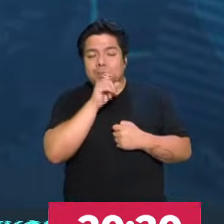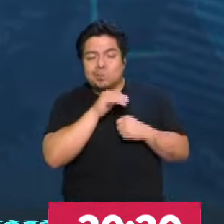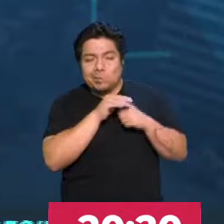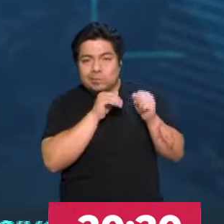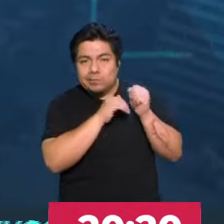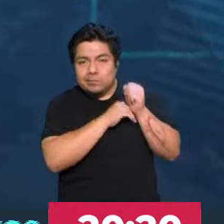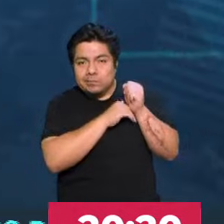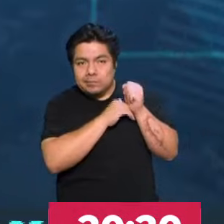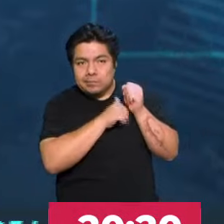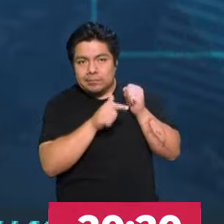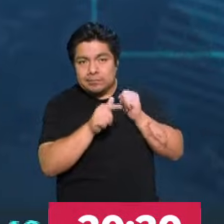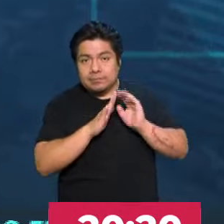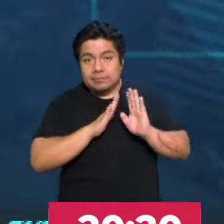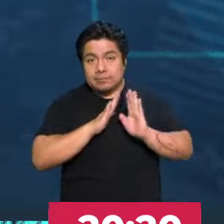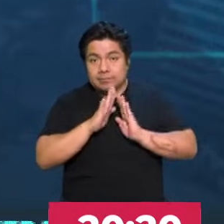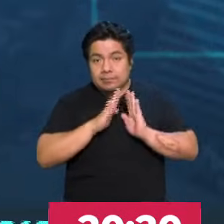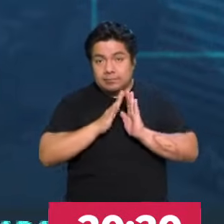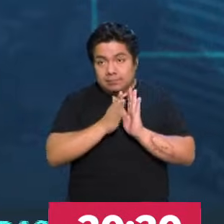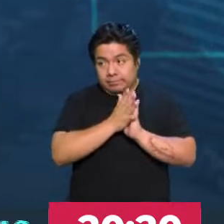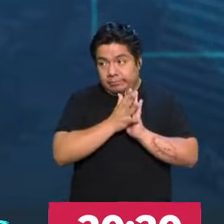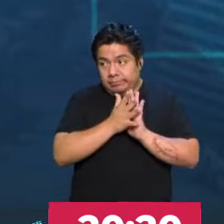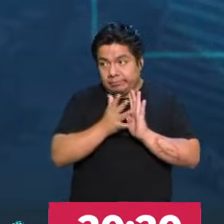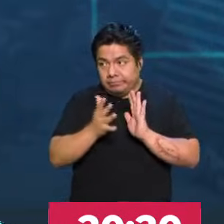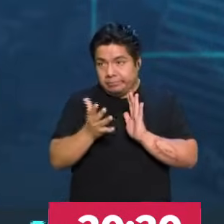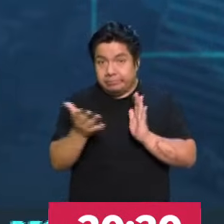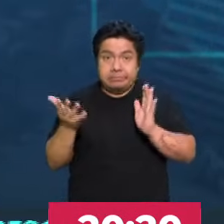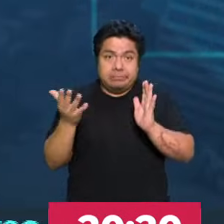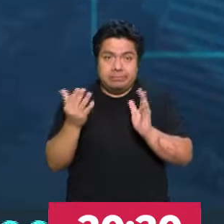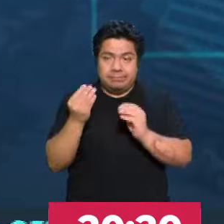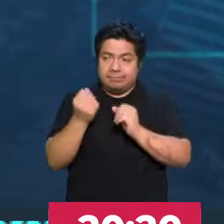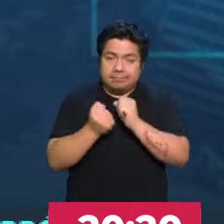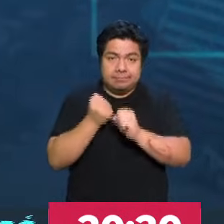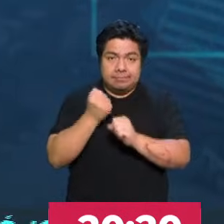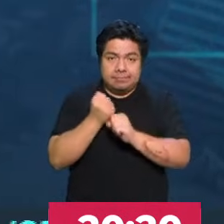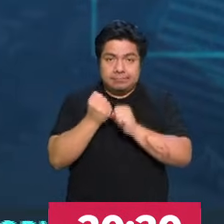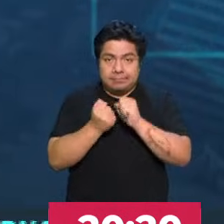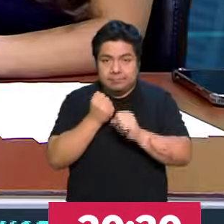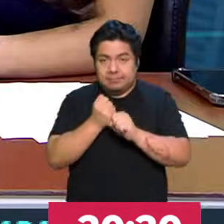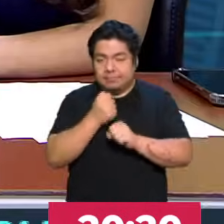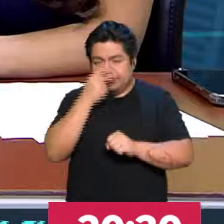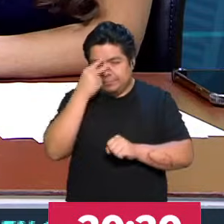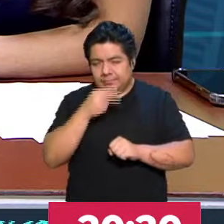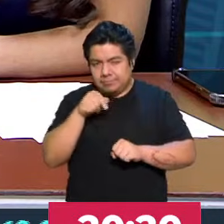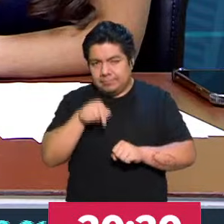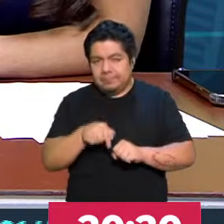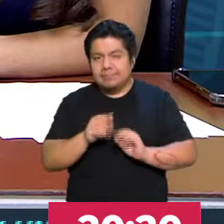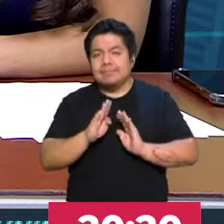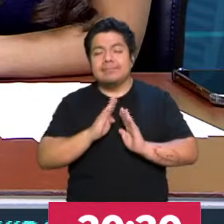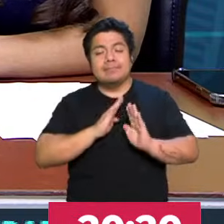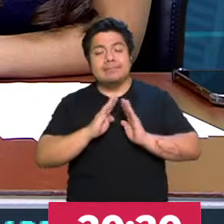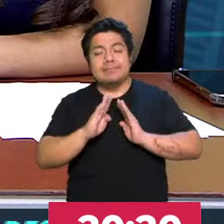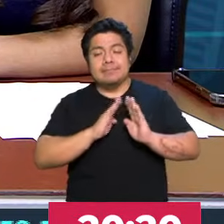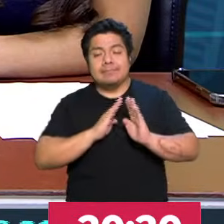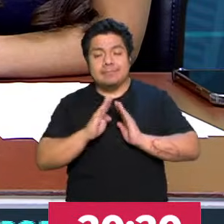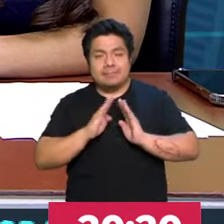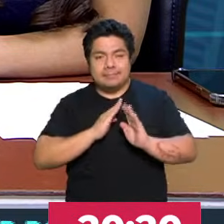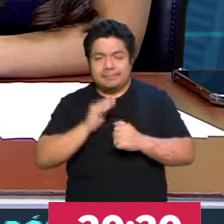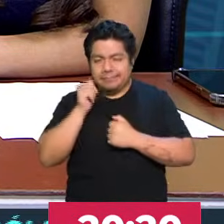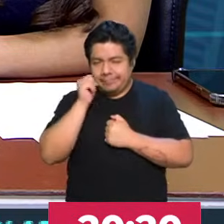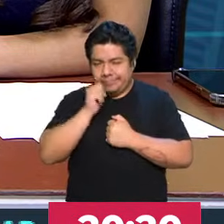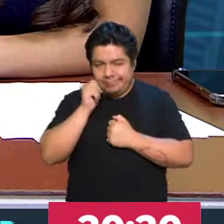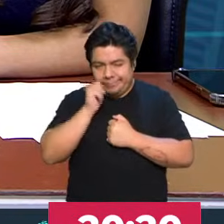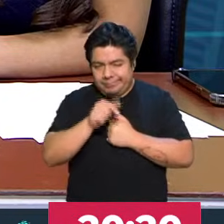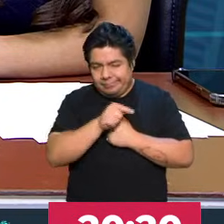que ha tenido el cuerpo militar a lo largo de, pues ahora sí que de décadas en nuestro país. Sí, los militares tienen una larga